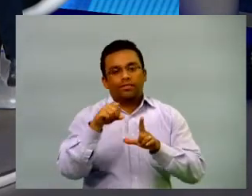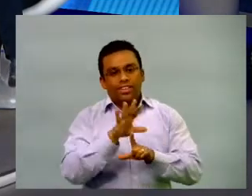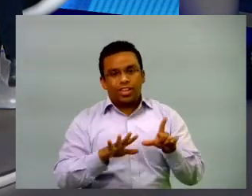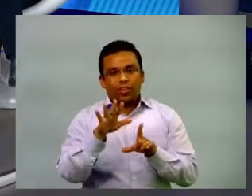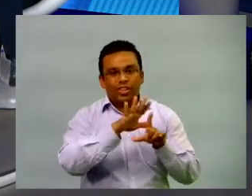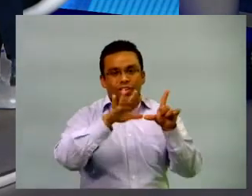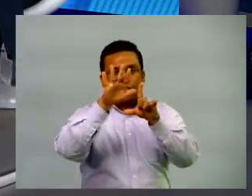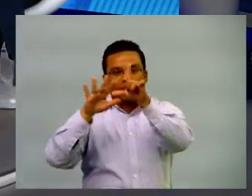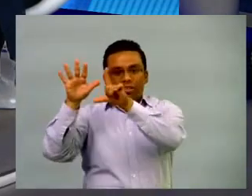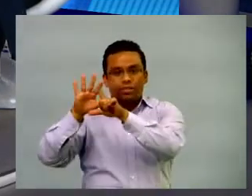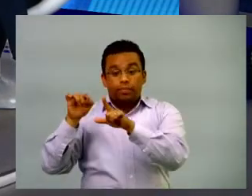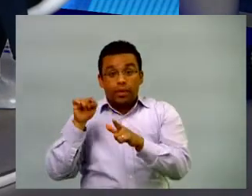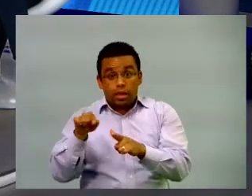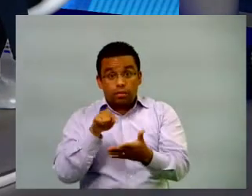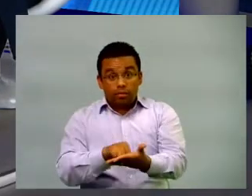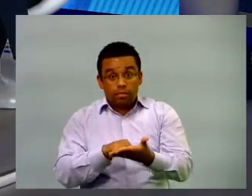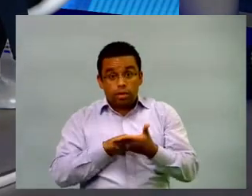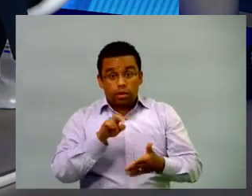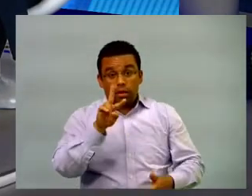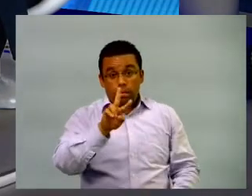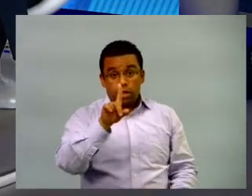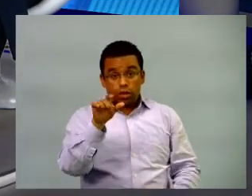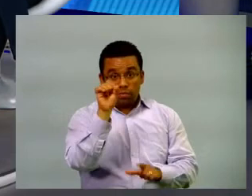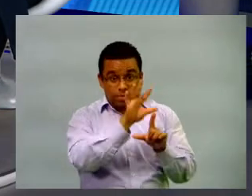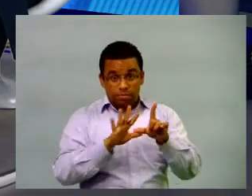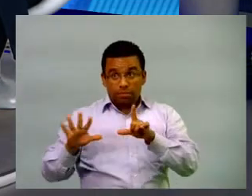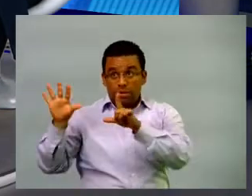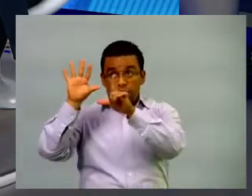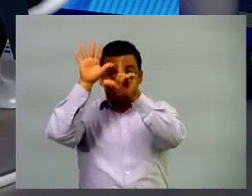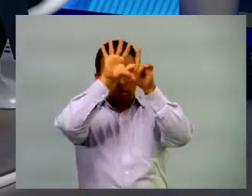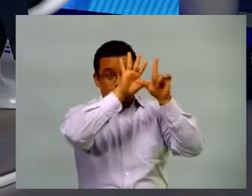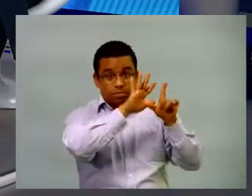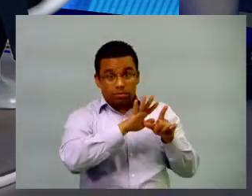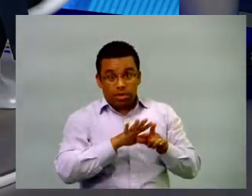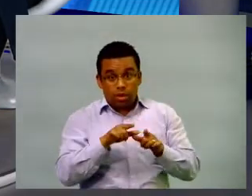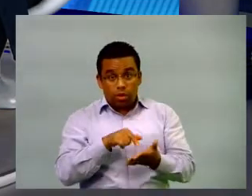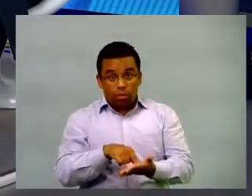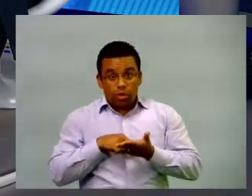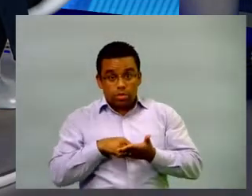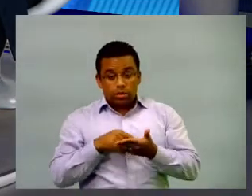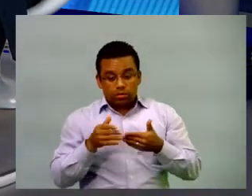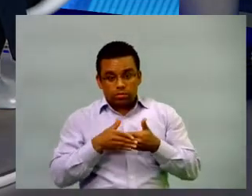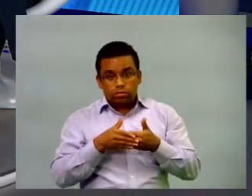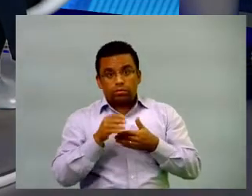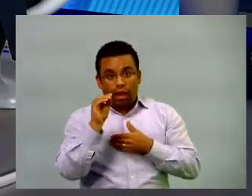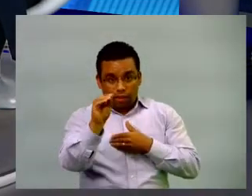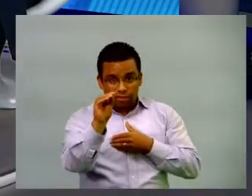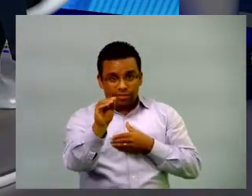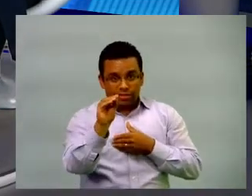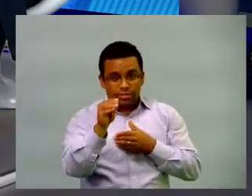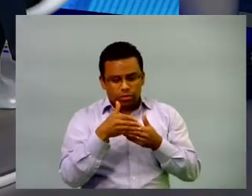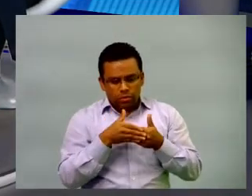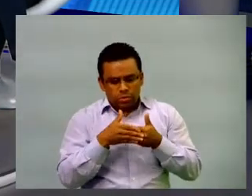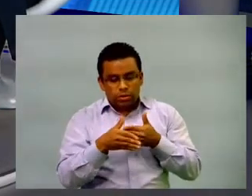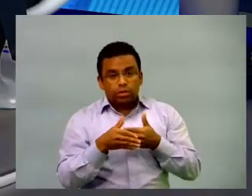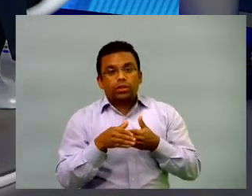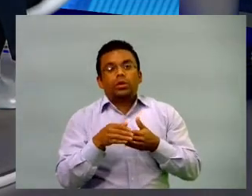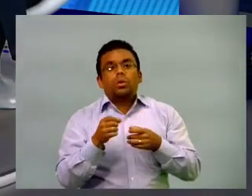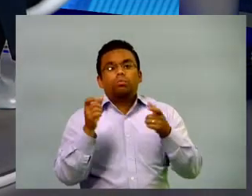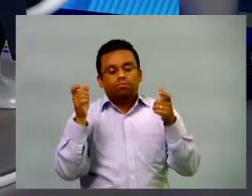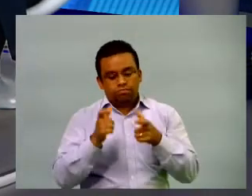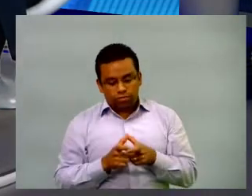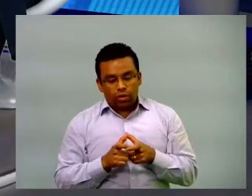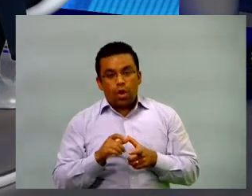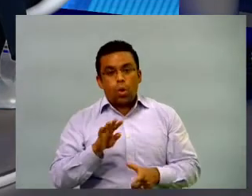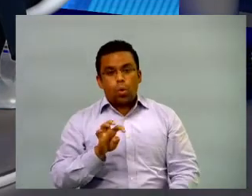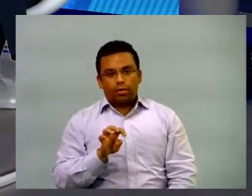21 experiencias, como les digo, van a convertirse a partir de los unos minutos en 9, que